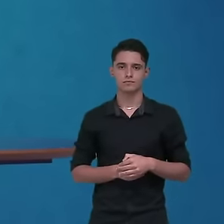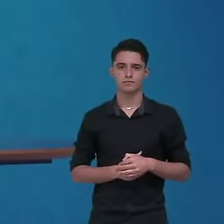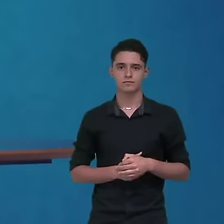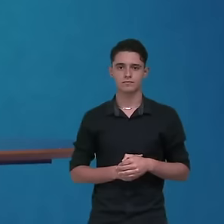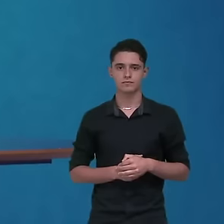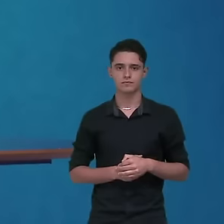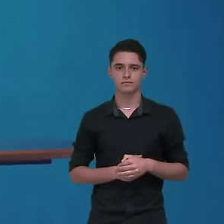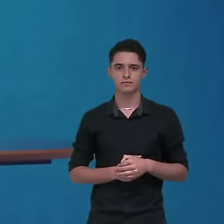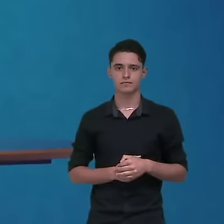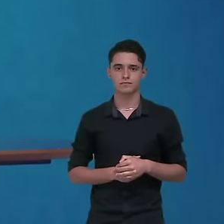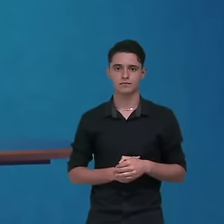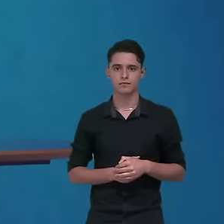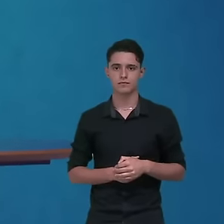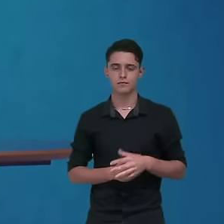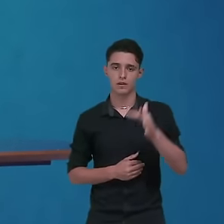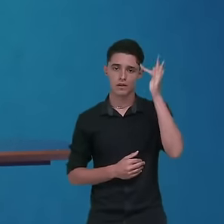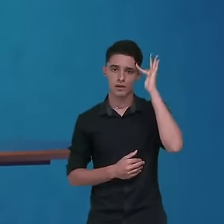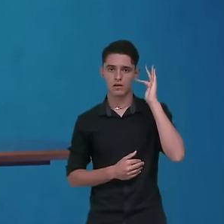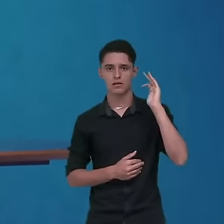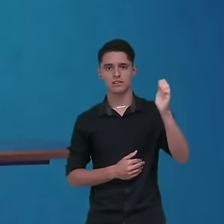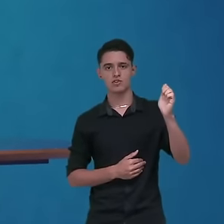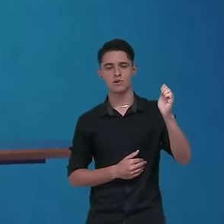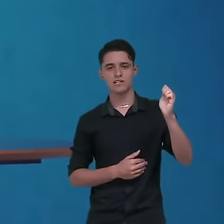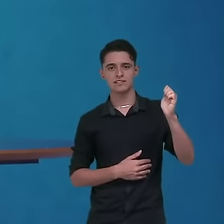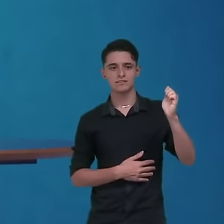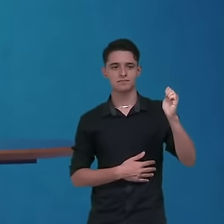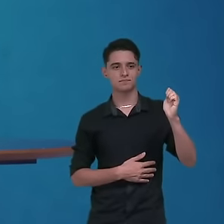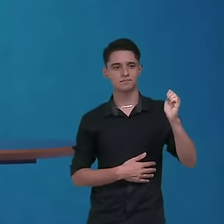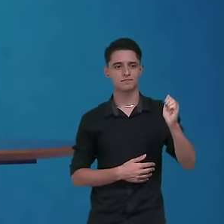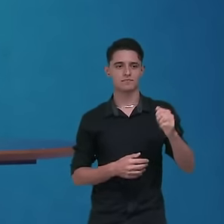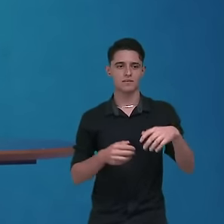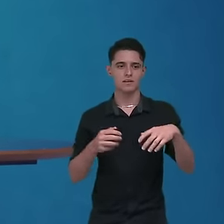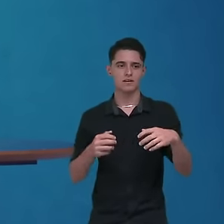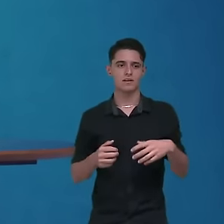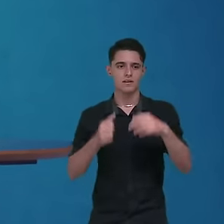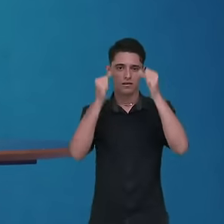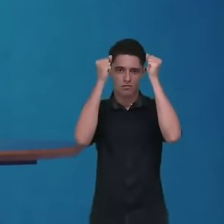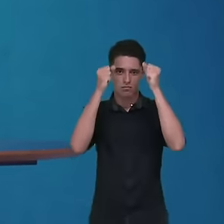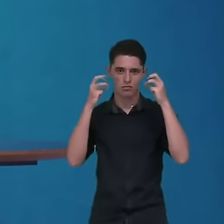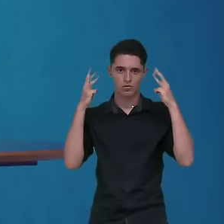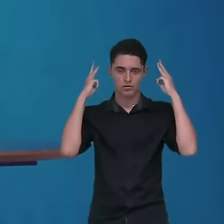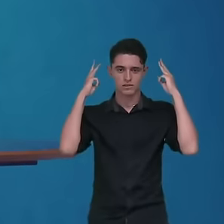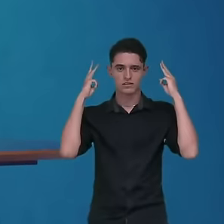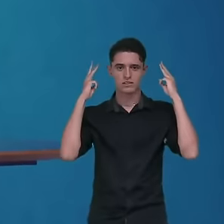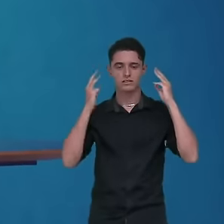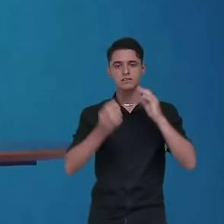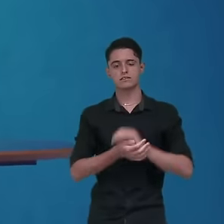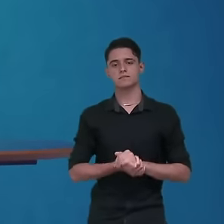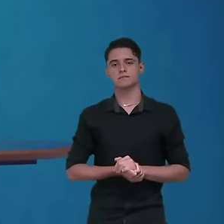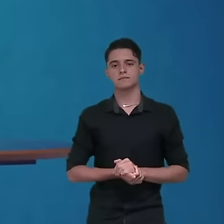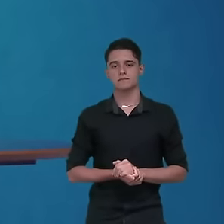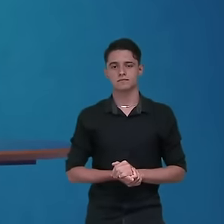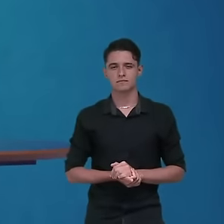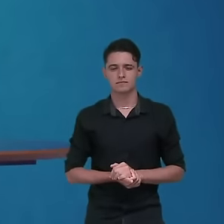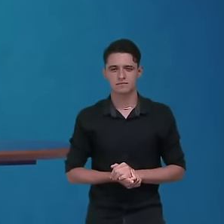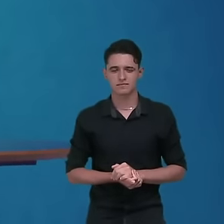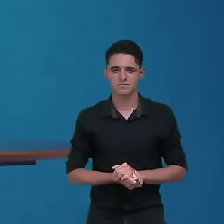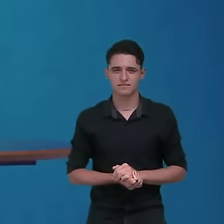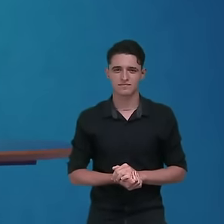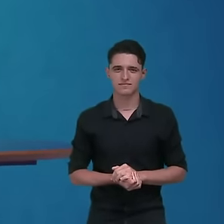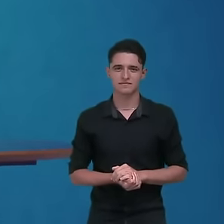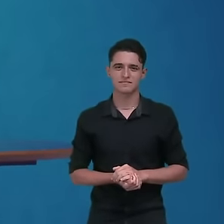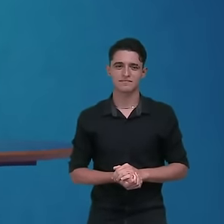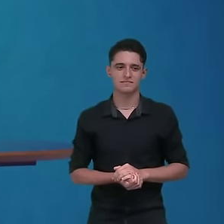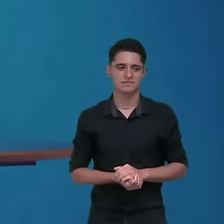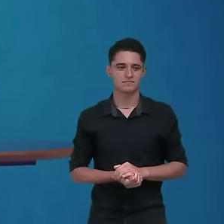Por la fe Moisés, ya nacido, fue escondido 3 meses por sus padres, porque vieron que era un